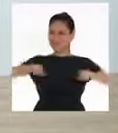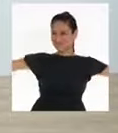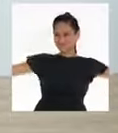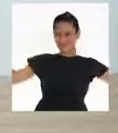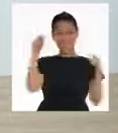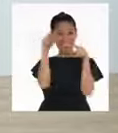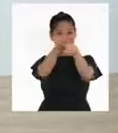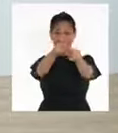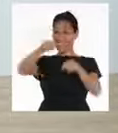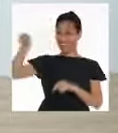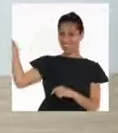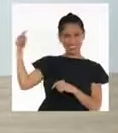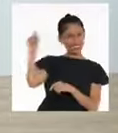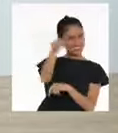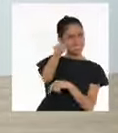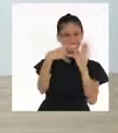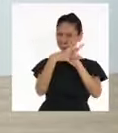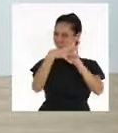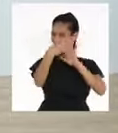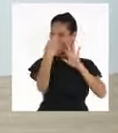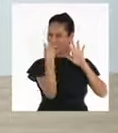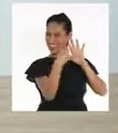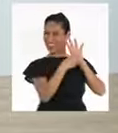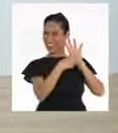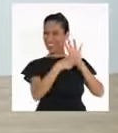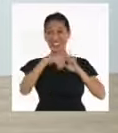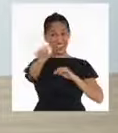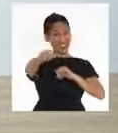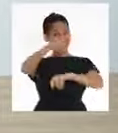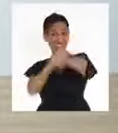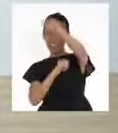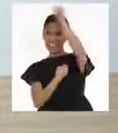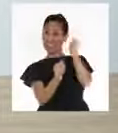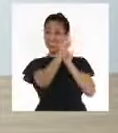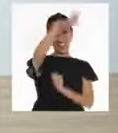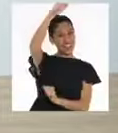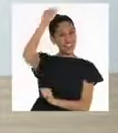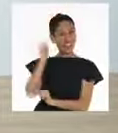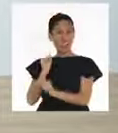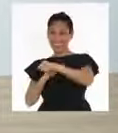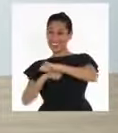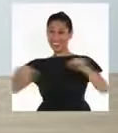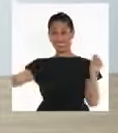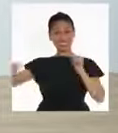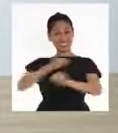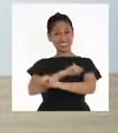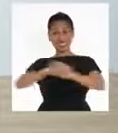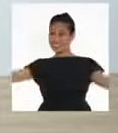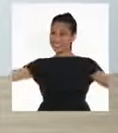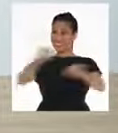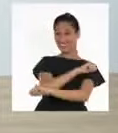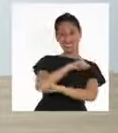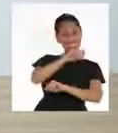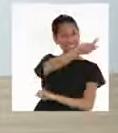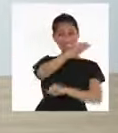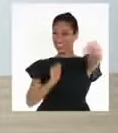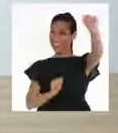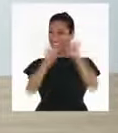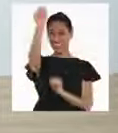señal. Busco, busco, señalo, señal. Busco, busco, señalo, señal. Busco, busco, señalo, señal. ¡Giramos! Señalo, señalo.